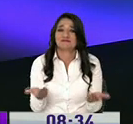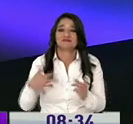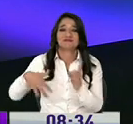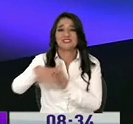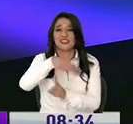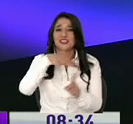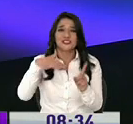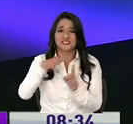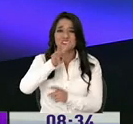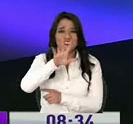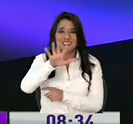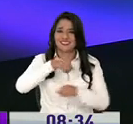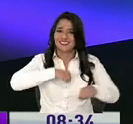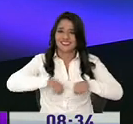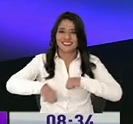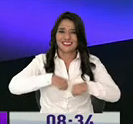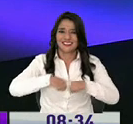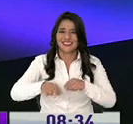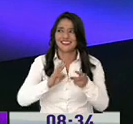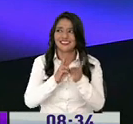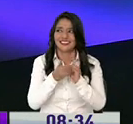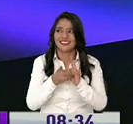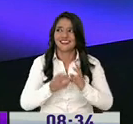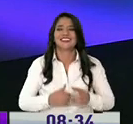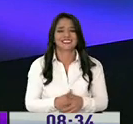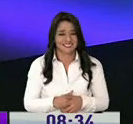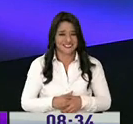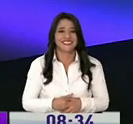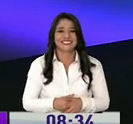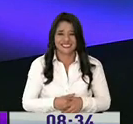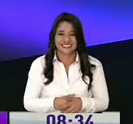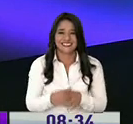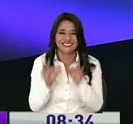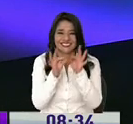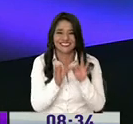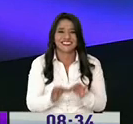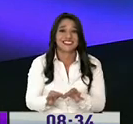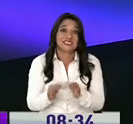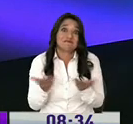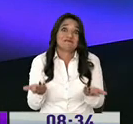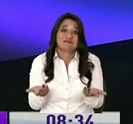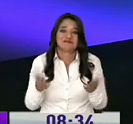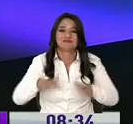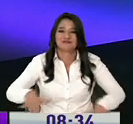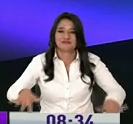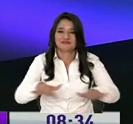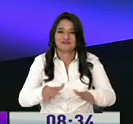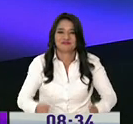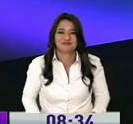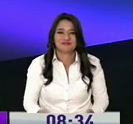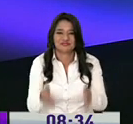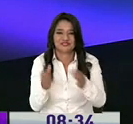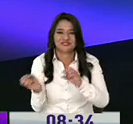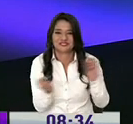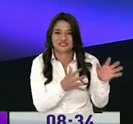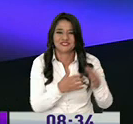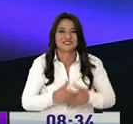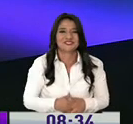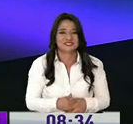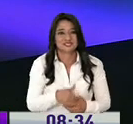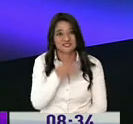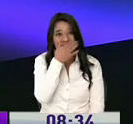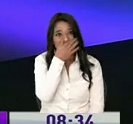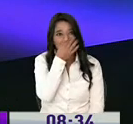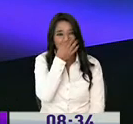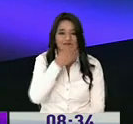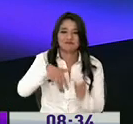barrio 23 de mayo. Los vecinos piden a ustedes, autoridades, mantenimiento de este espacio verde que se encuentra abandonado. Parque